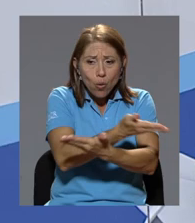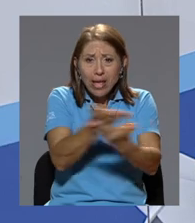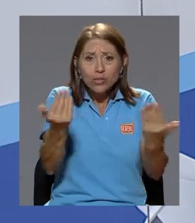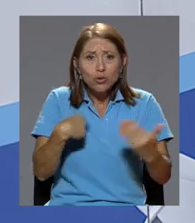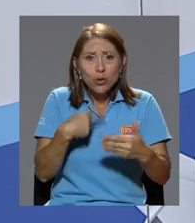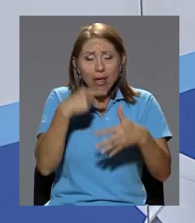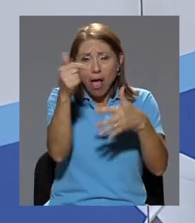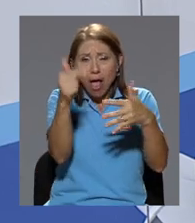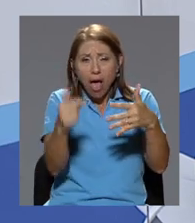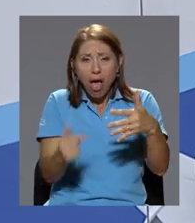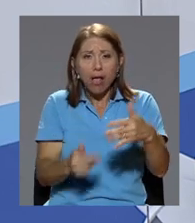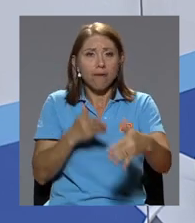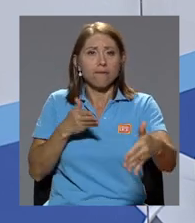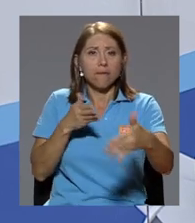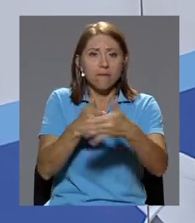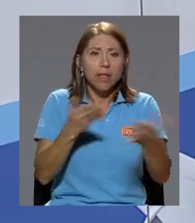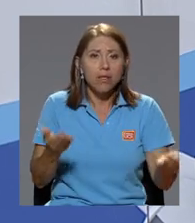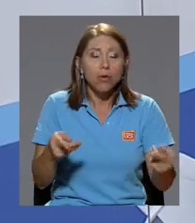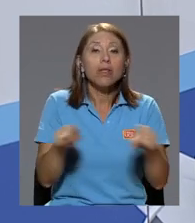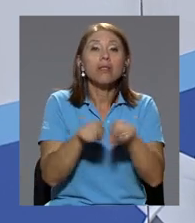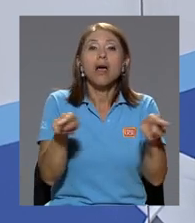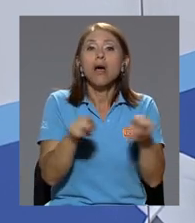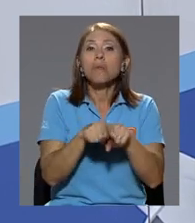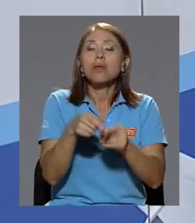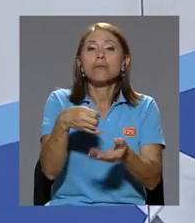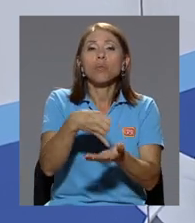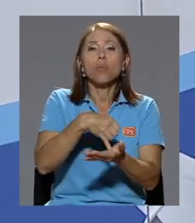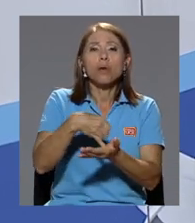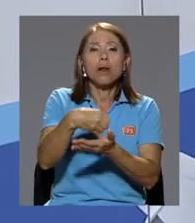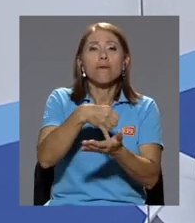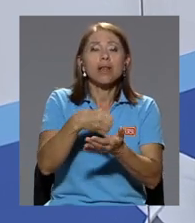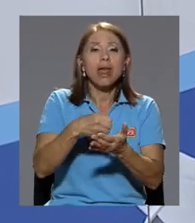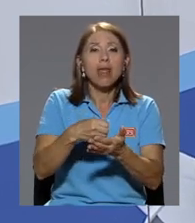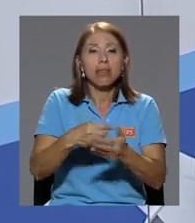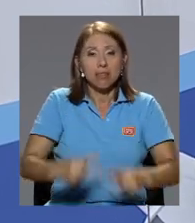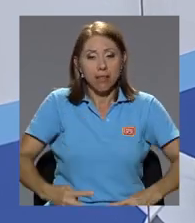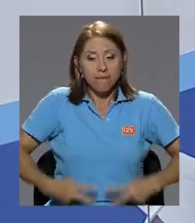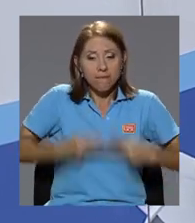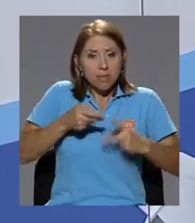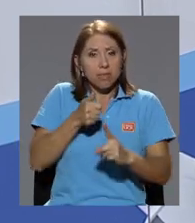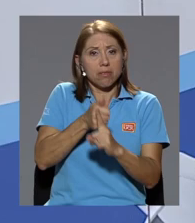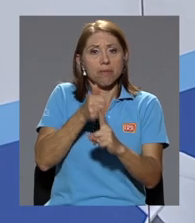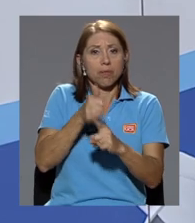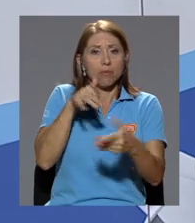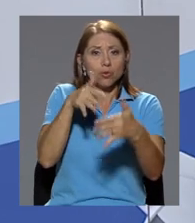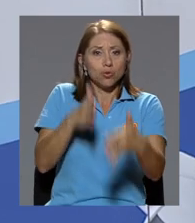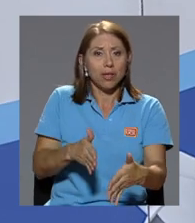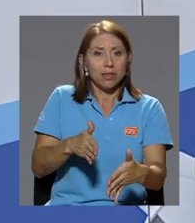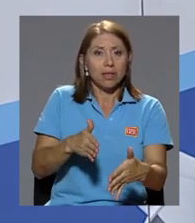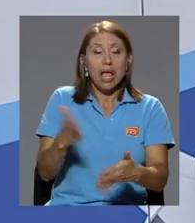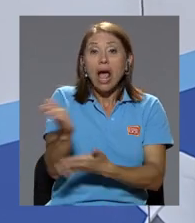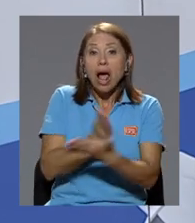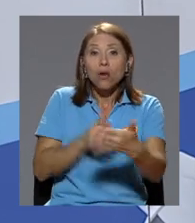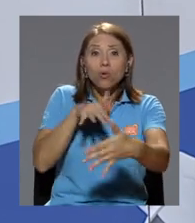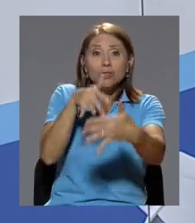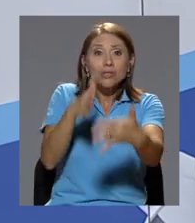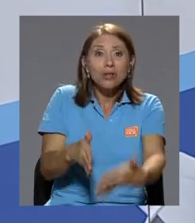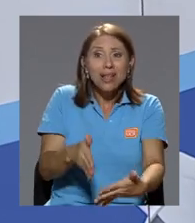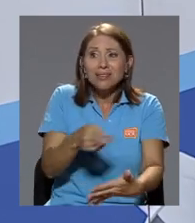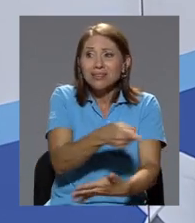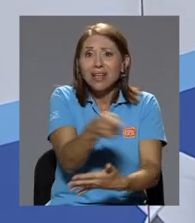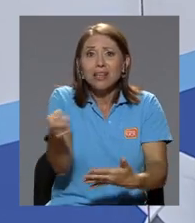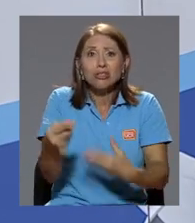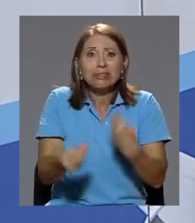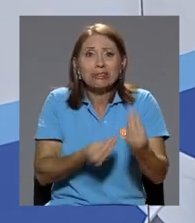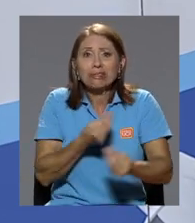y al mismo tiempo se pone en vulnerabilidad lo que es la vida propia al estudiante hay estudiantes que incluso con la media que tienen no les